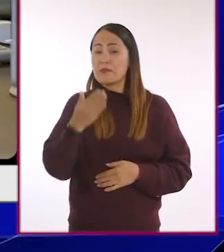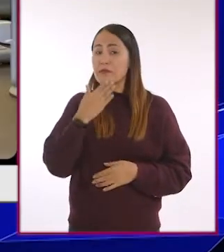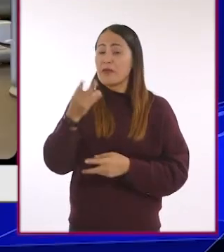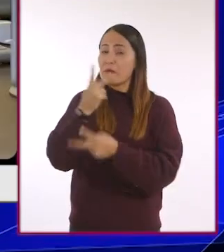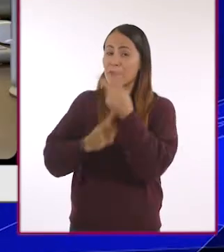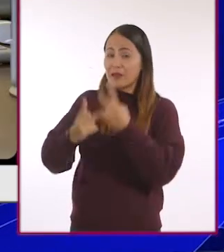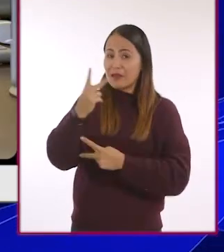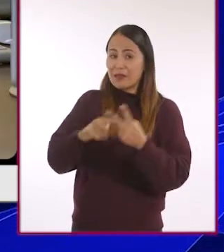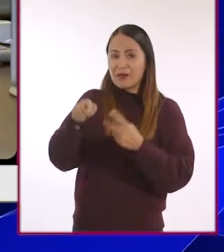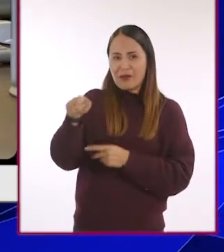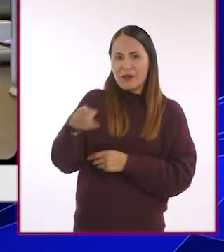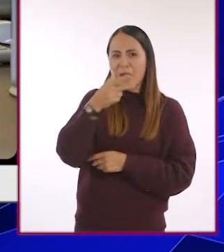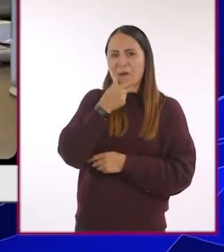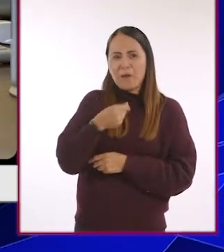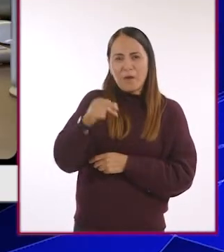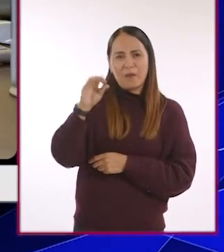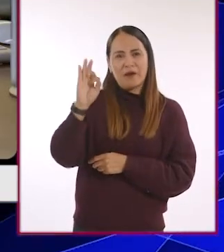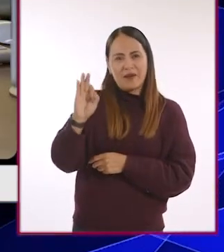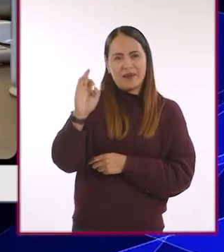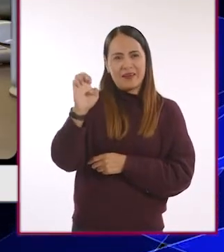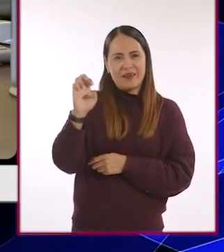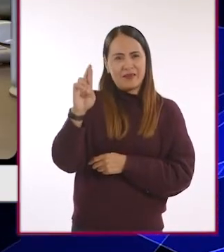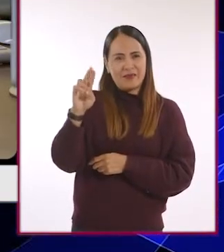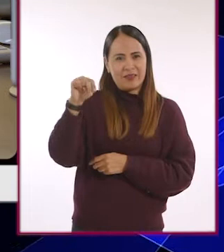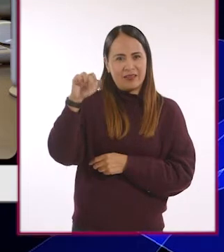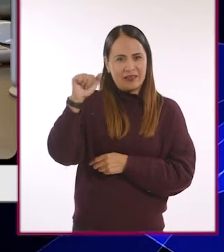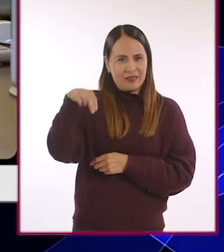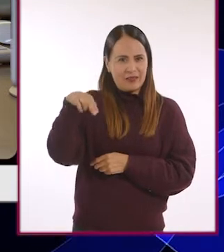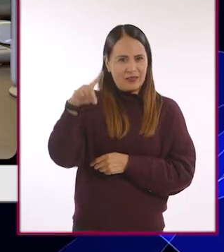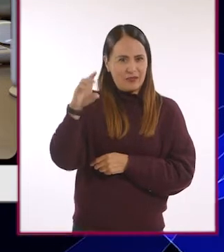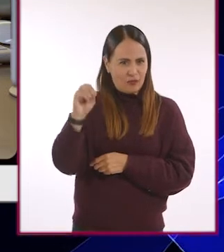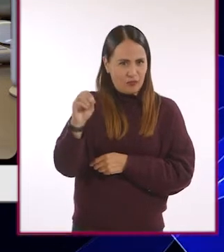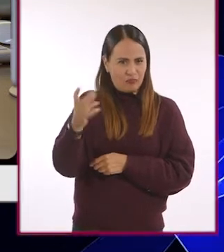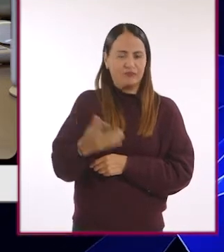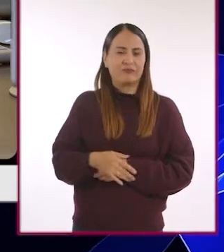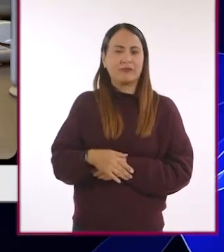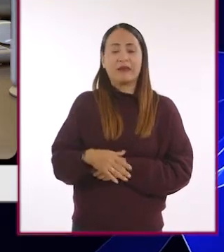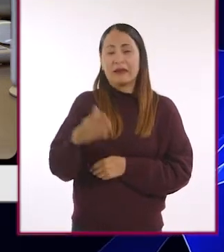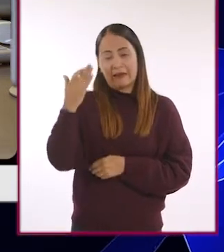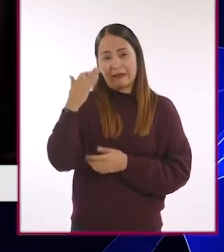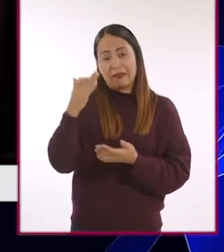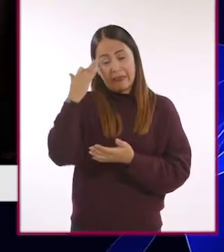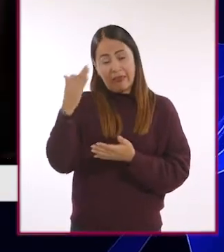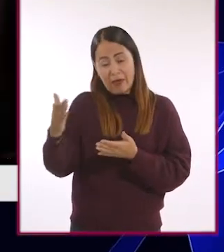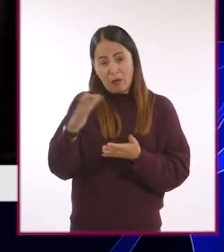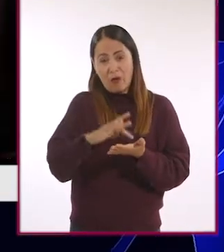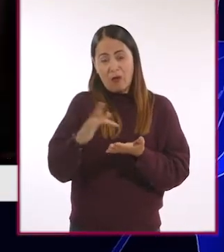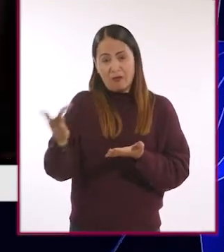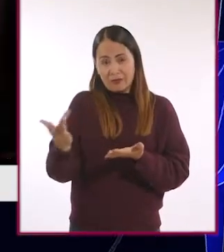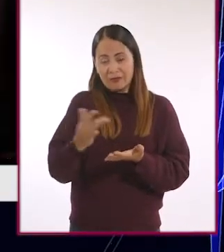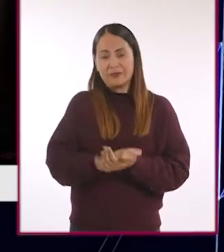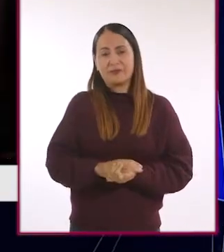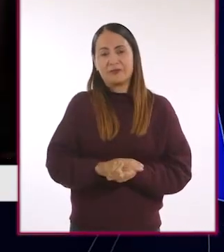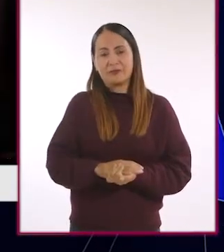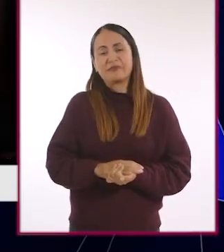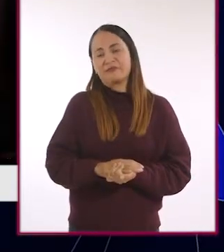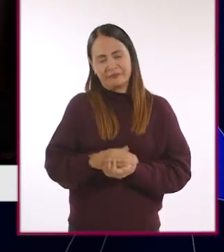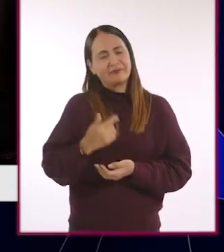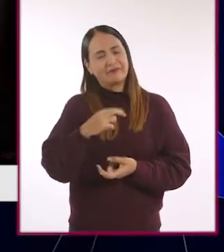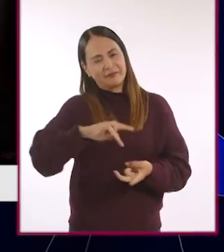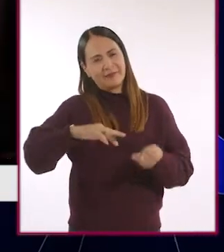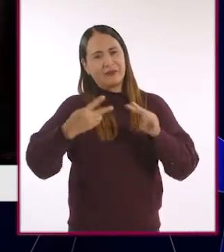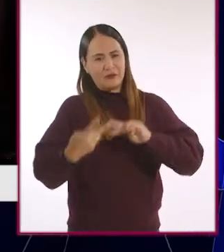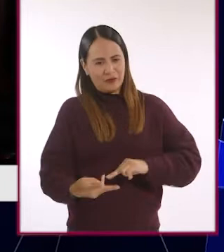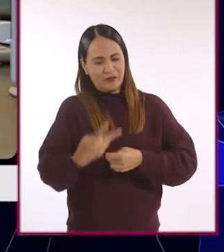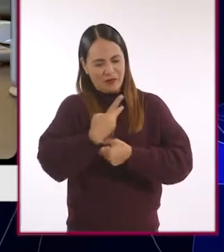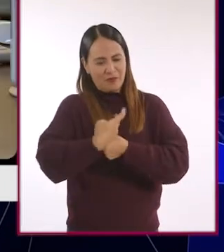Bienvenido, Fernando Campos. Nos gustaría hacerte algunas preguntas. Fernando, muchas gracias por tu tiempo. Al contrario, un gusto y muchas gracias por